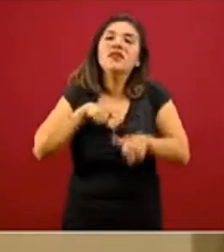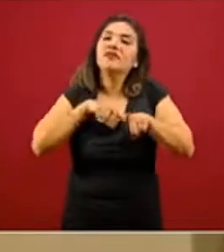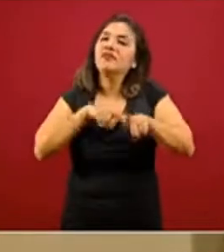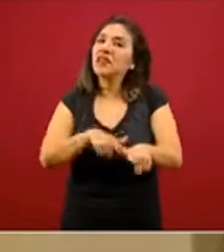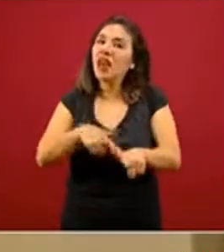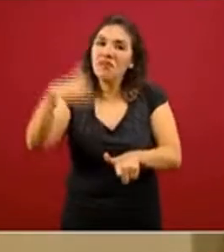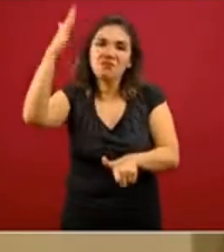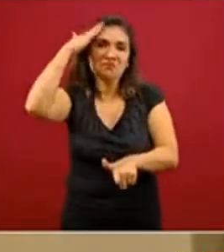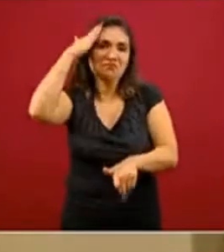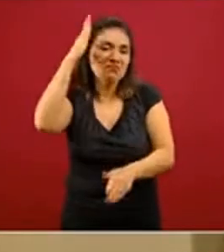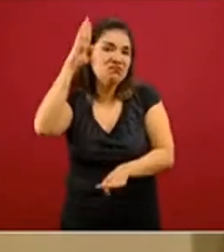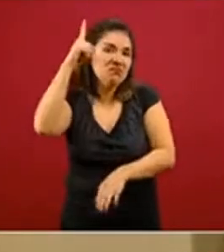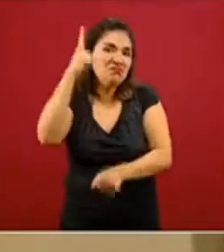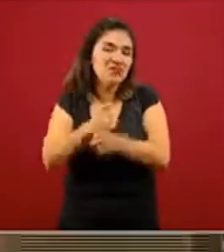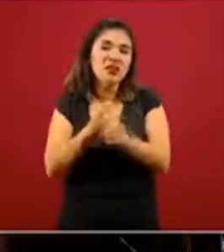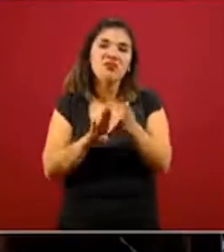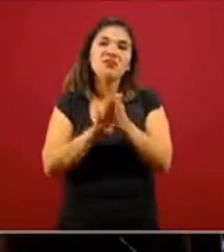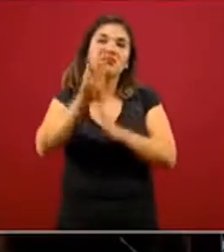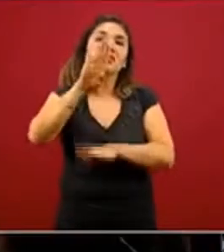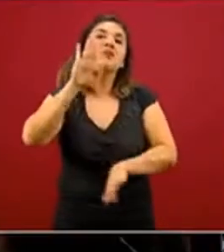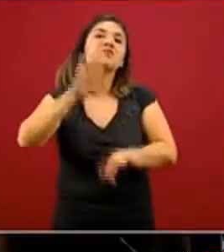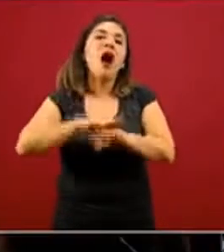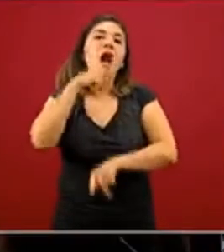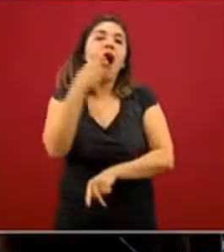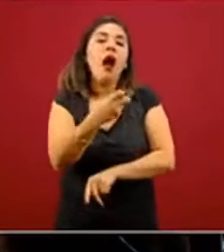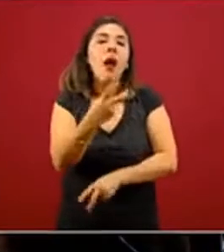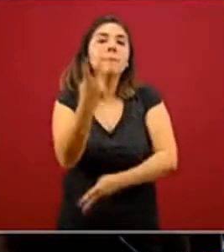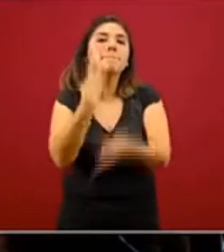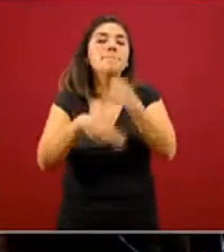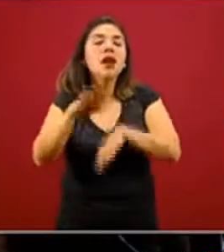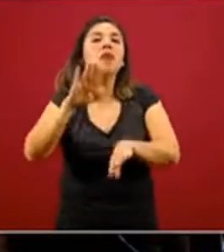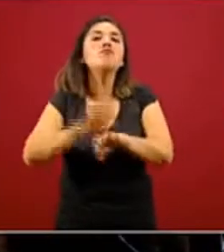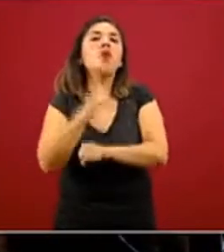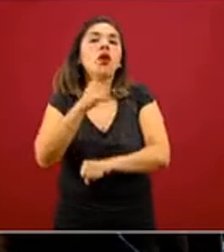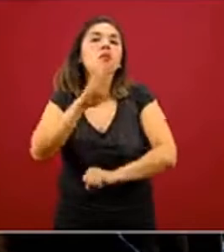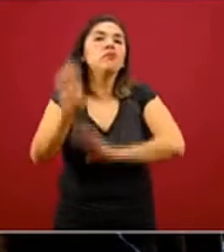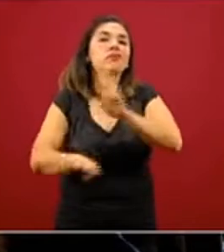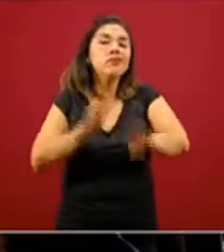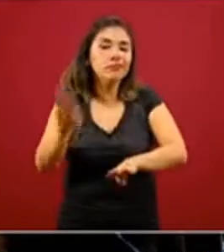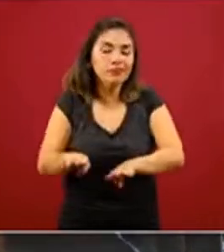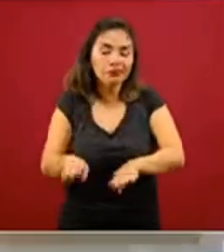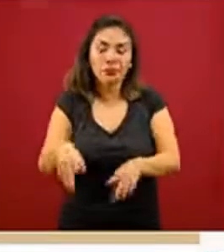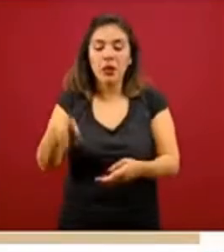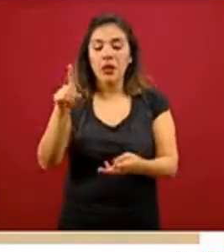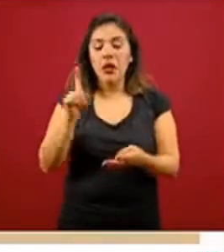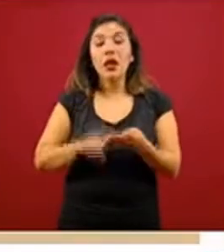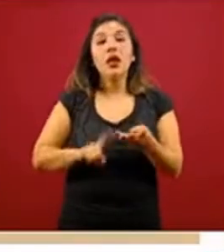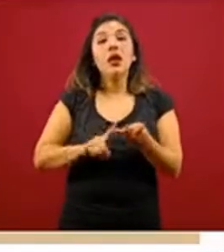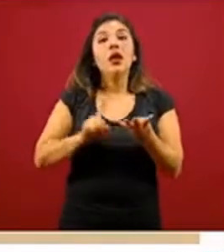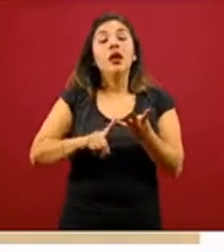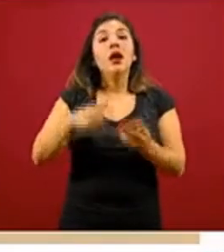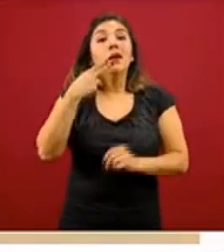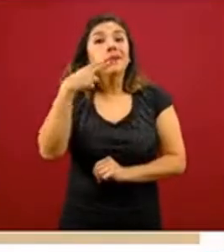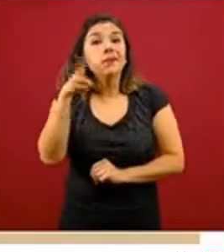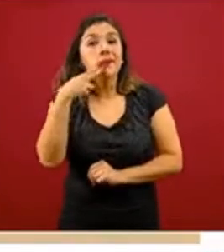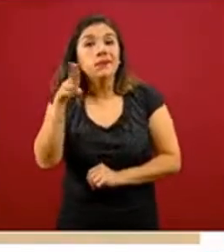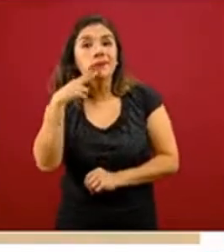la cabeza con las mayores proporciones observadas. El tabaquismo se ha mantenido también alrededor de